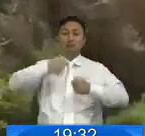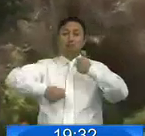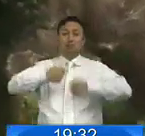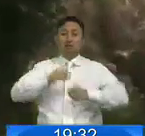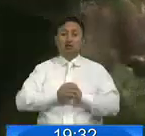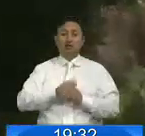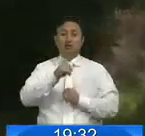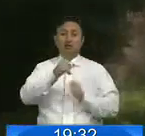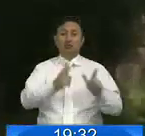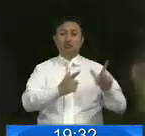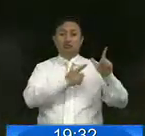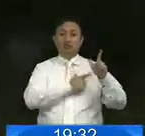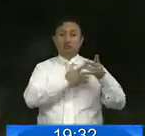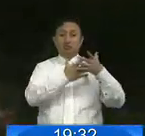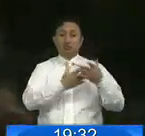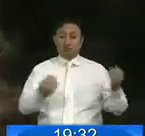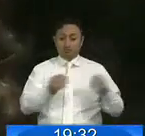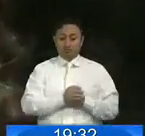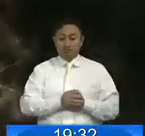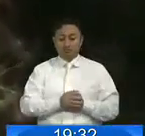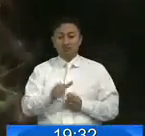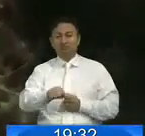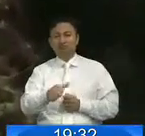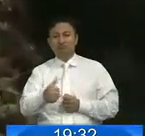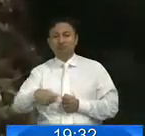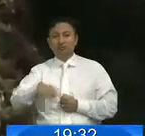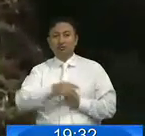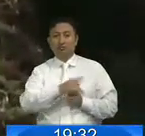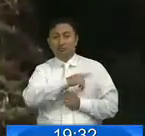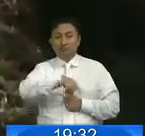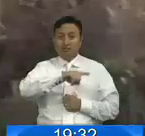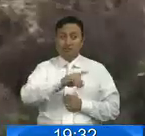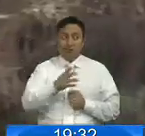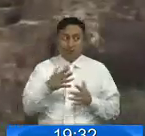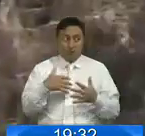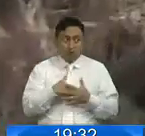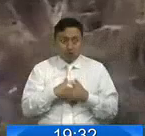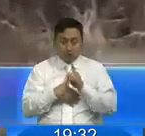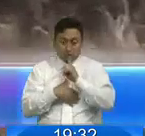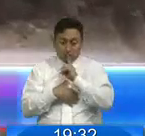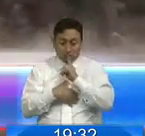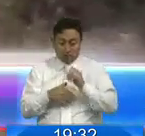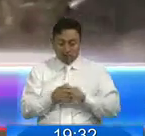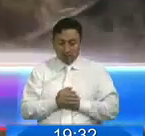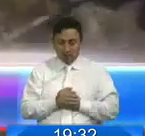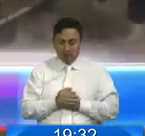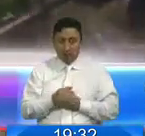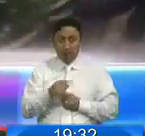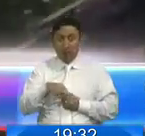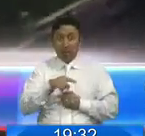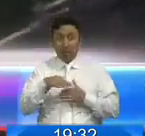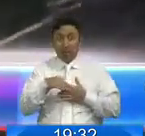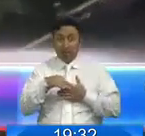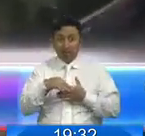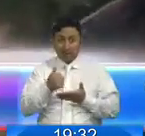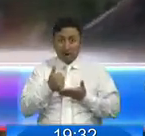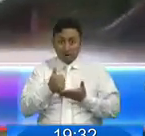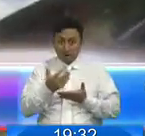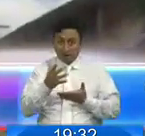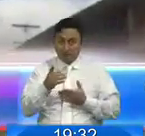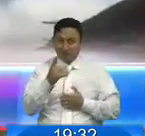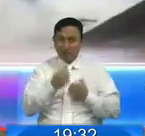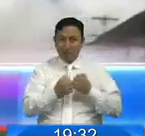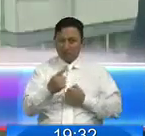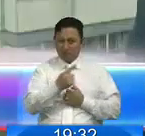desapareció un militar, además de varios actos delictivos de los que prefieren callar por temor. La falta de vías terrestres sería uno de los principales inconvenientes que